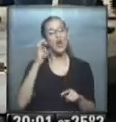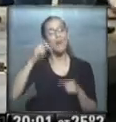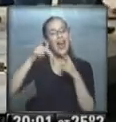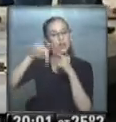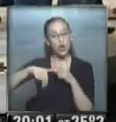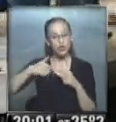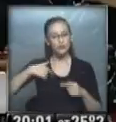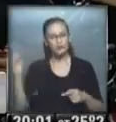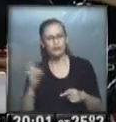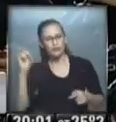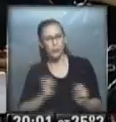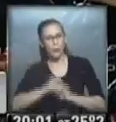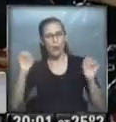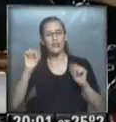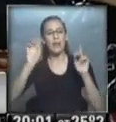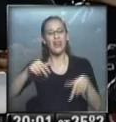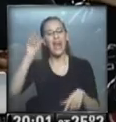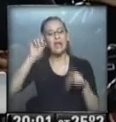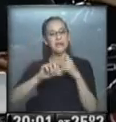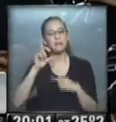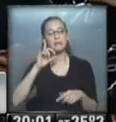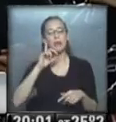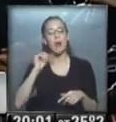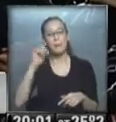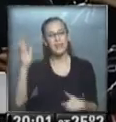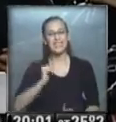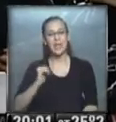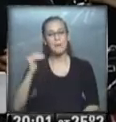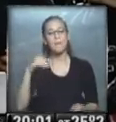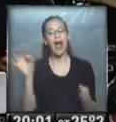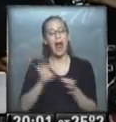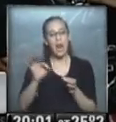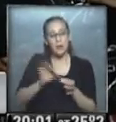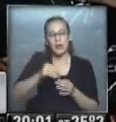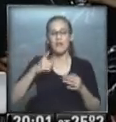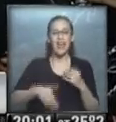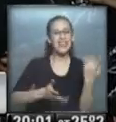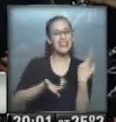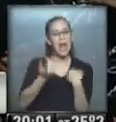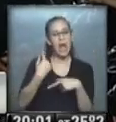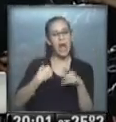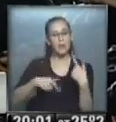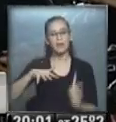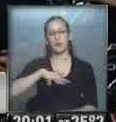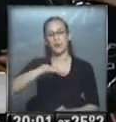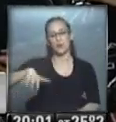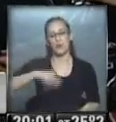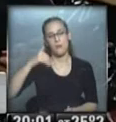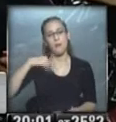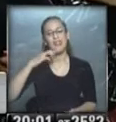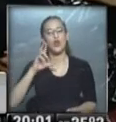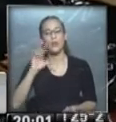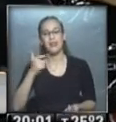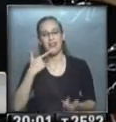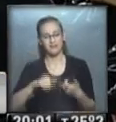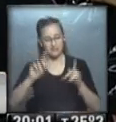y excombatientes de Malvinas. Para acceder al beneficio habrá que realizar un trámite en los centros de Subte Paz de Metrovías, en